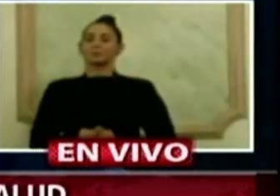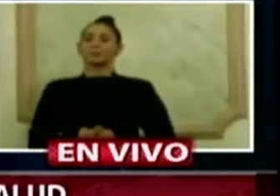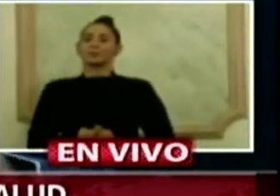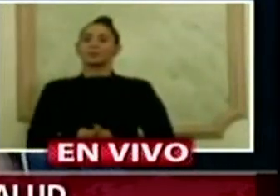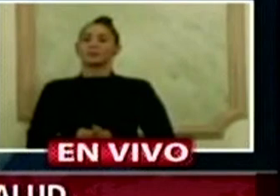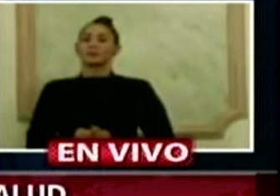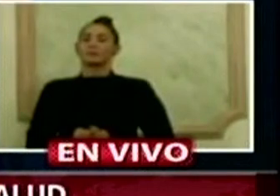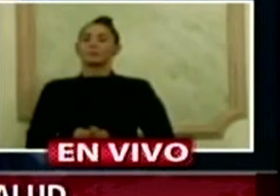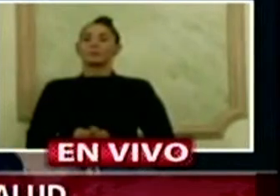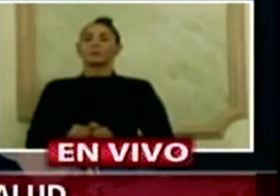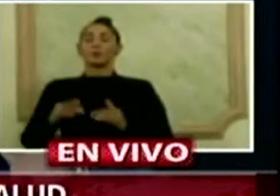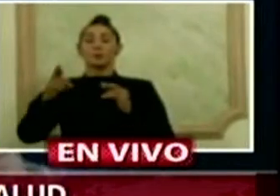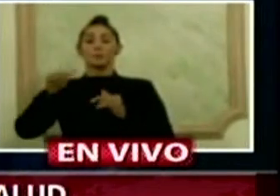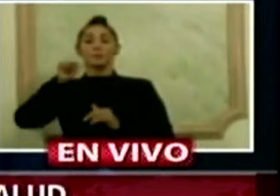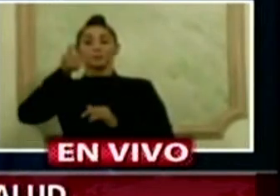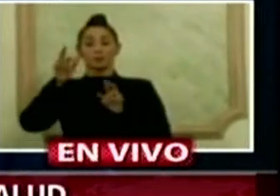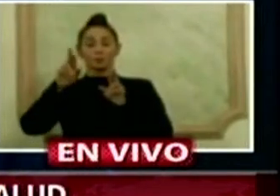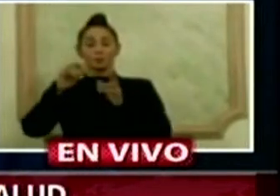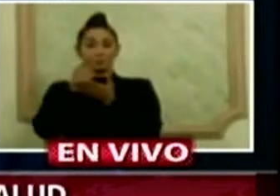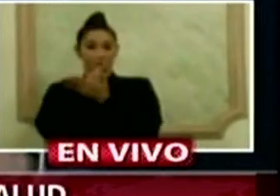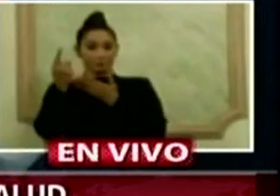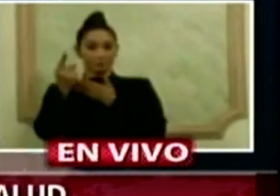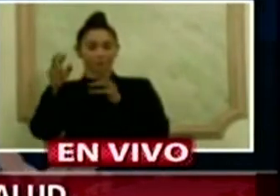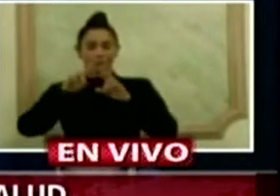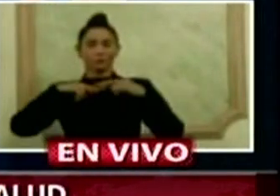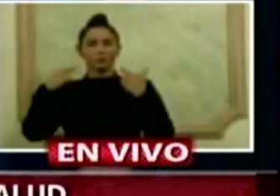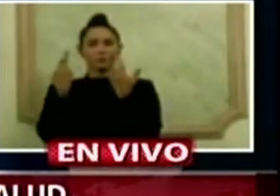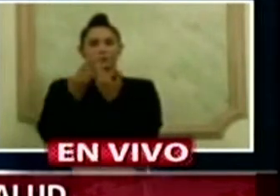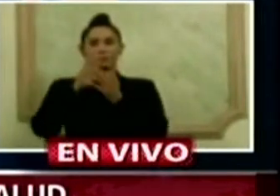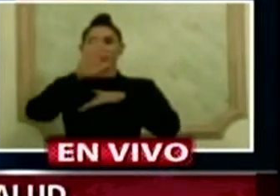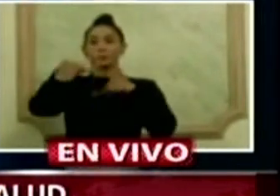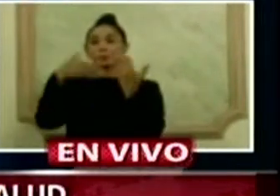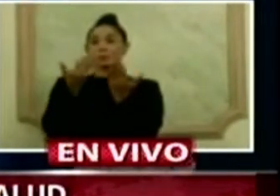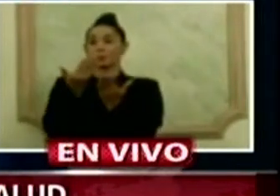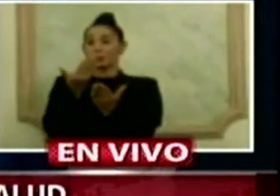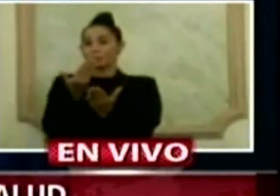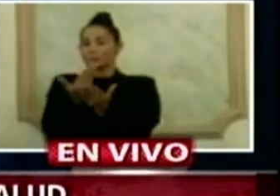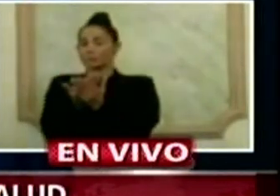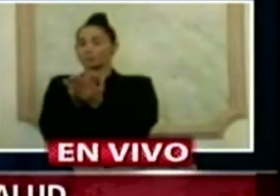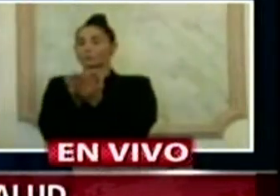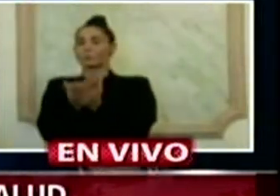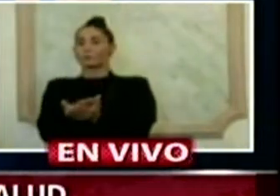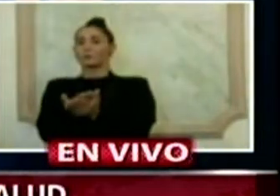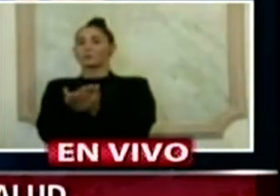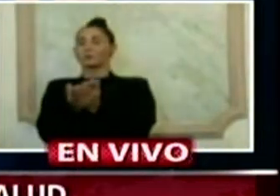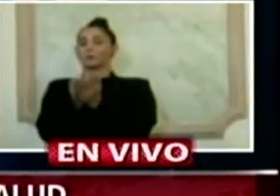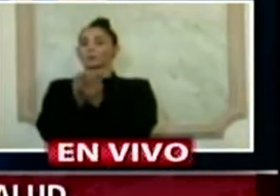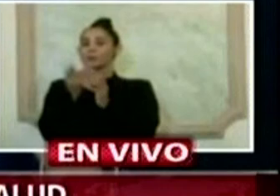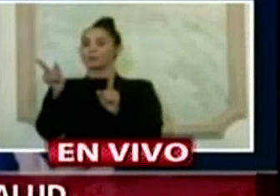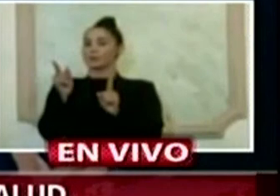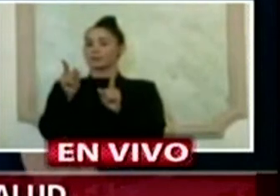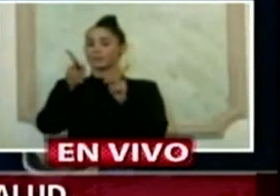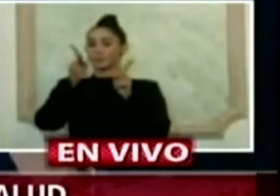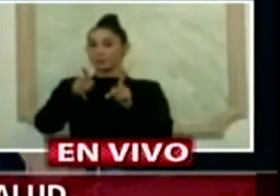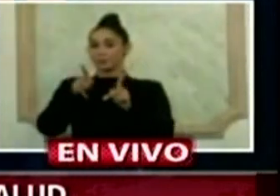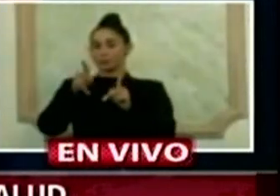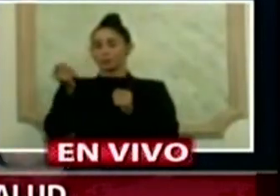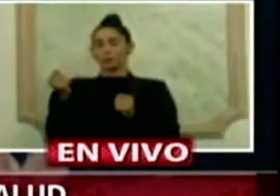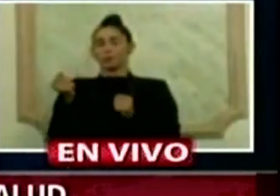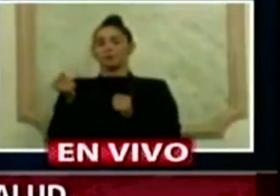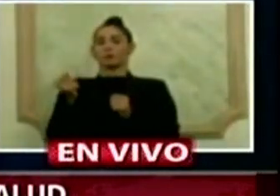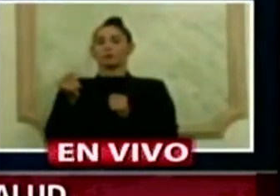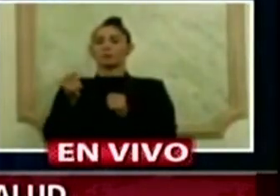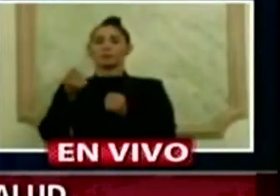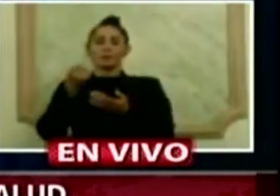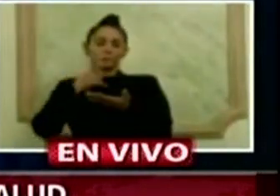voy a reunirme la semana próxima con todo el liderazgo nacional, porque esto es un tema de